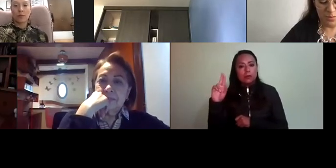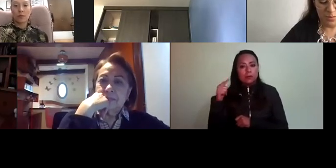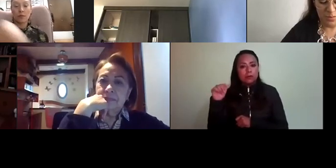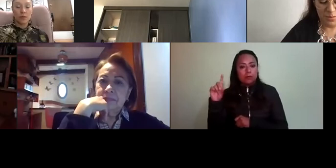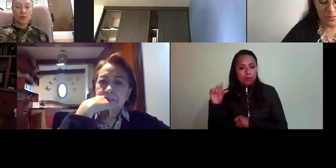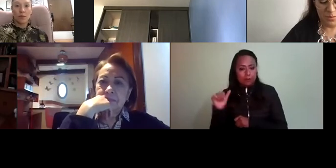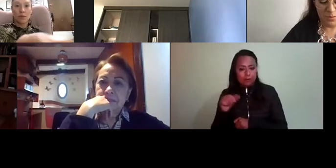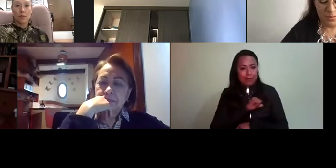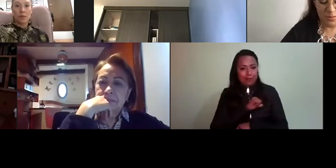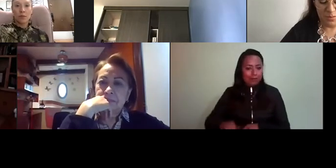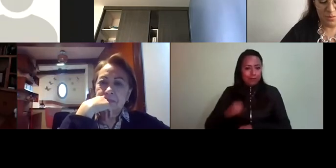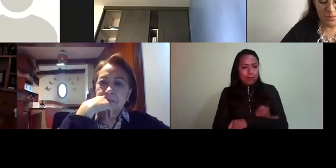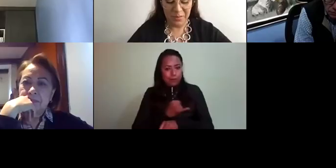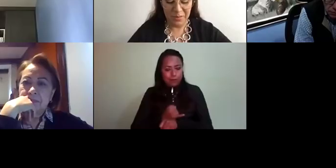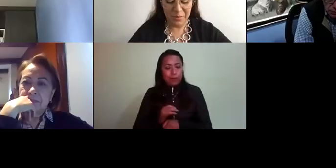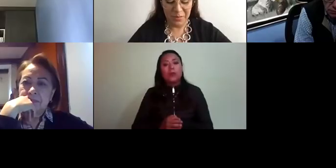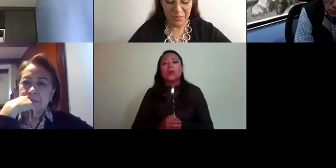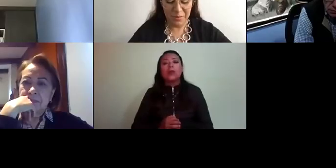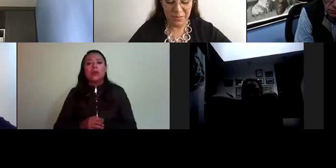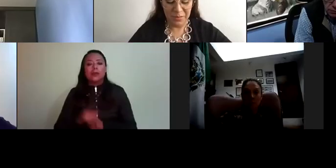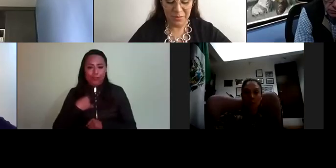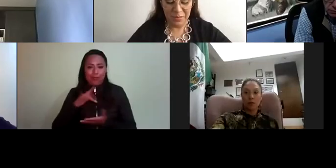Le agradezco sus respuestas.